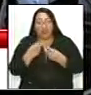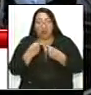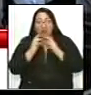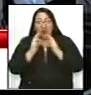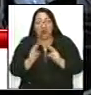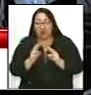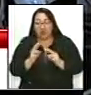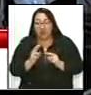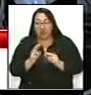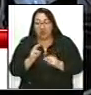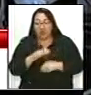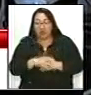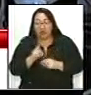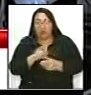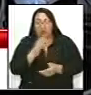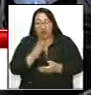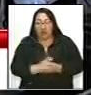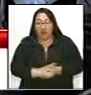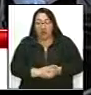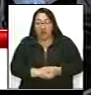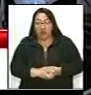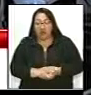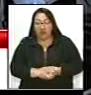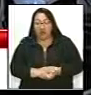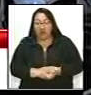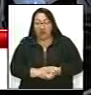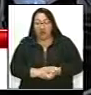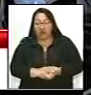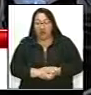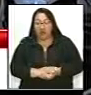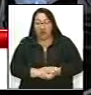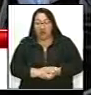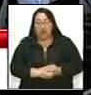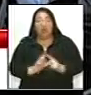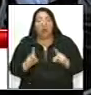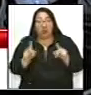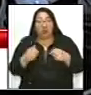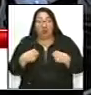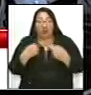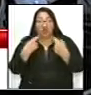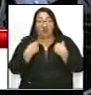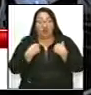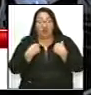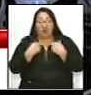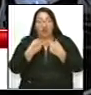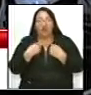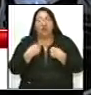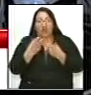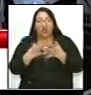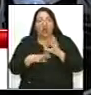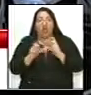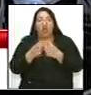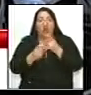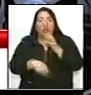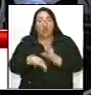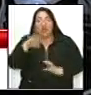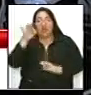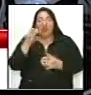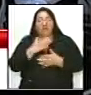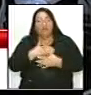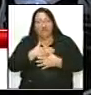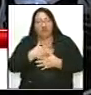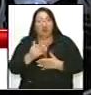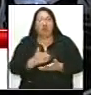responder respecto a esta circunstancia, pero uno responde desde su función. Somos congresistas elegidos. No podemos soslayar